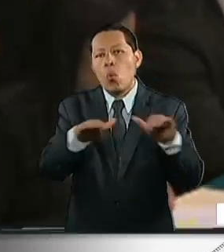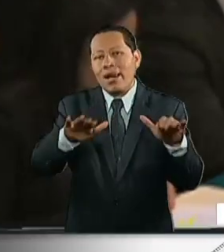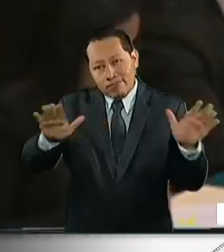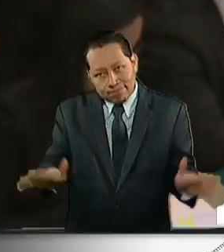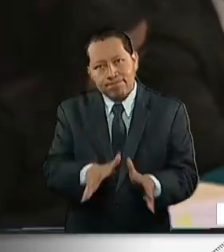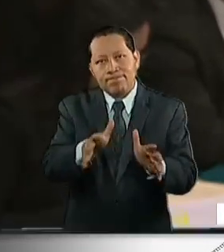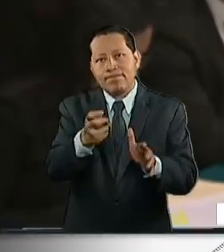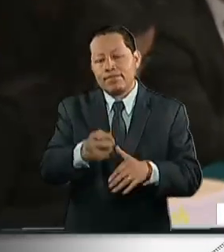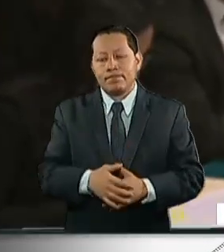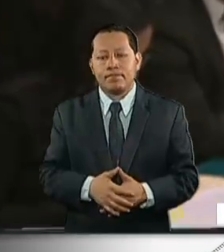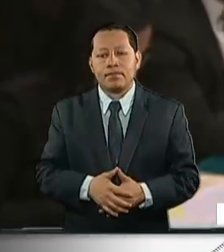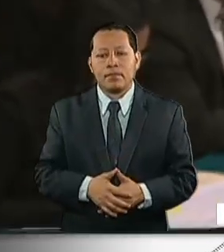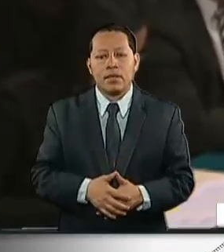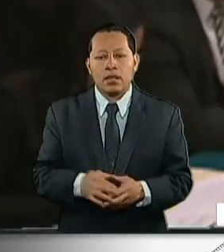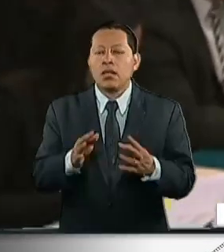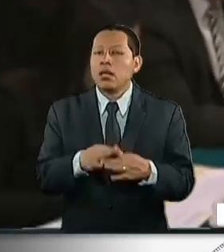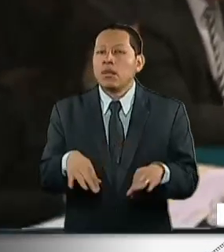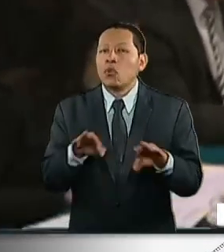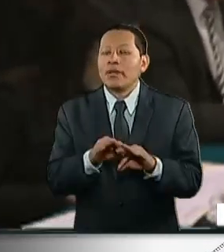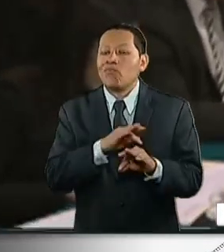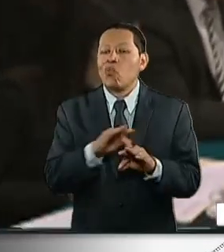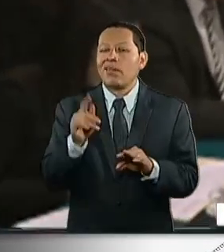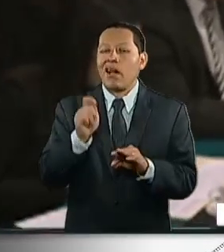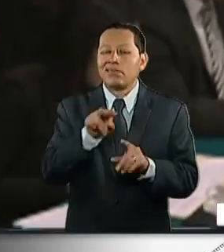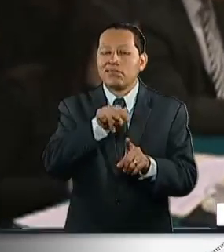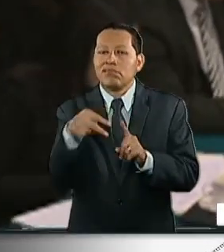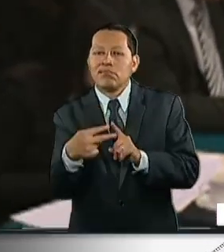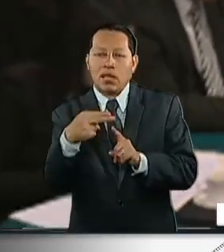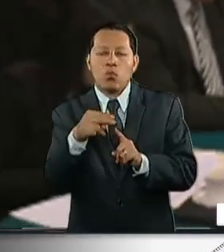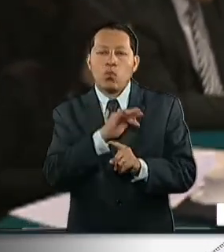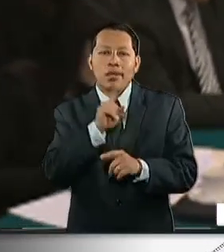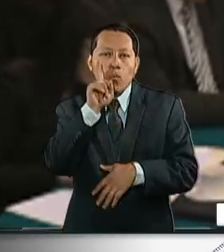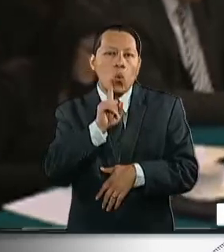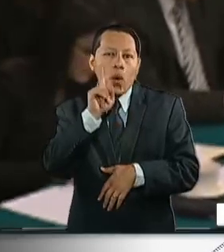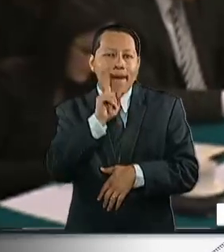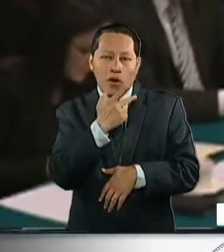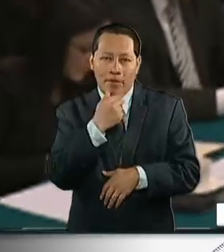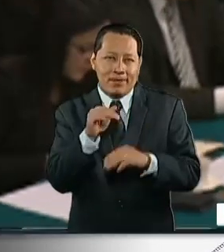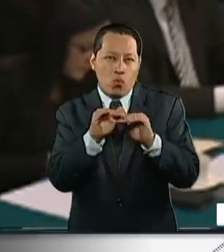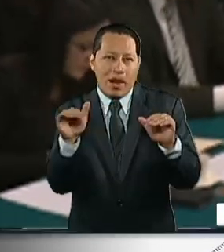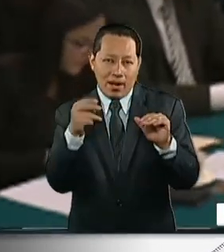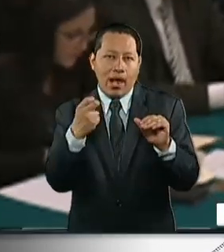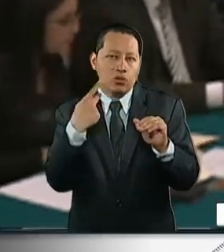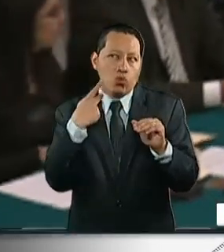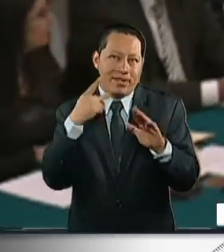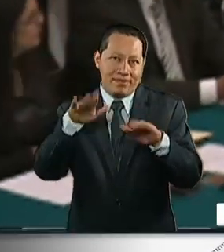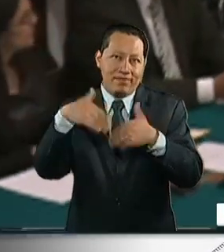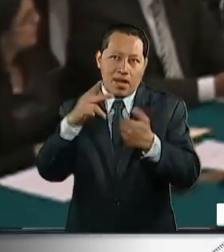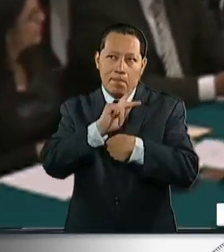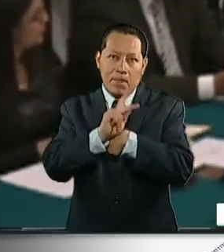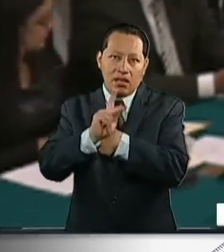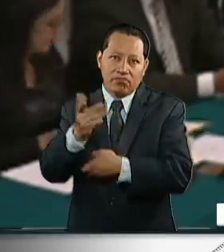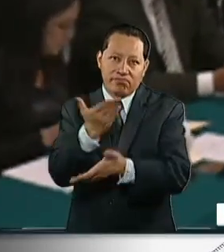importante propiciar la transversalización de la perspectiva de género en su política exterior se continuará